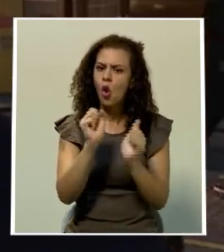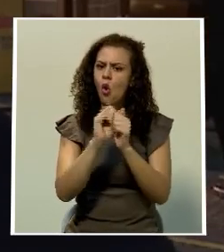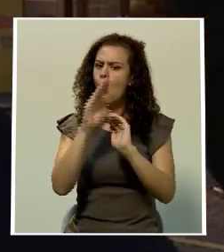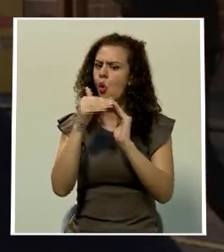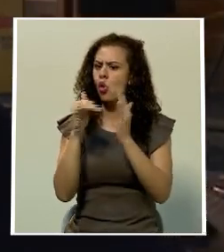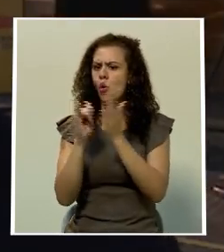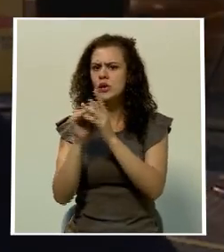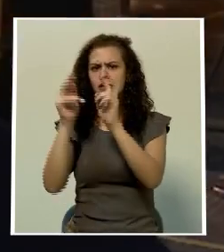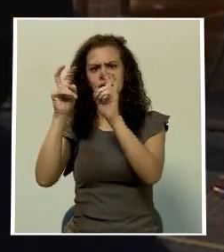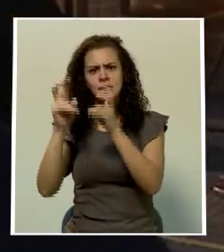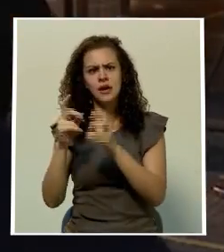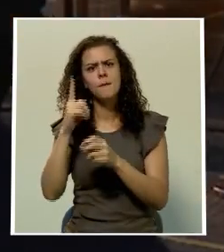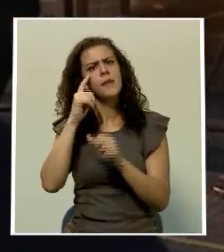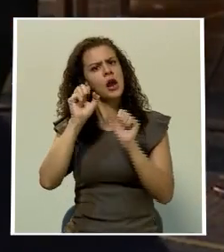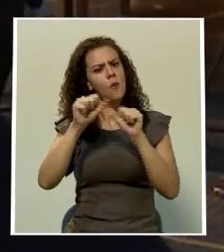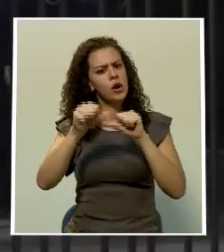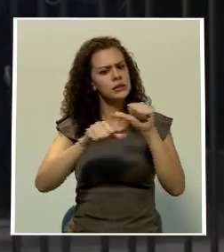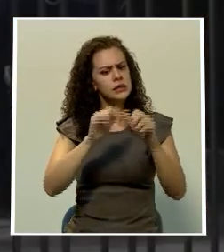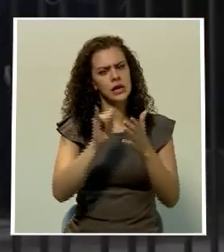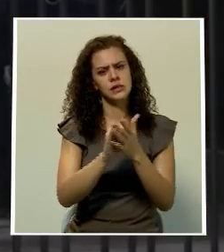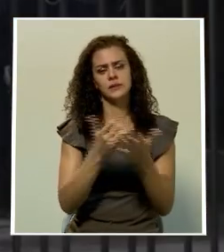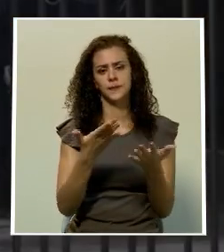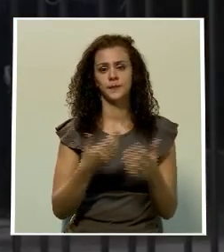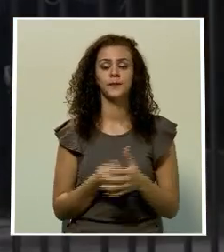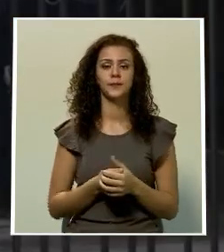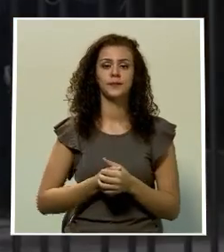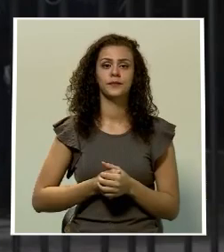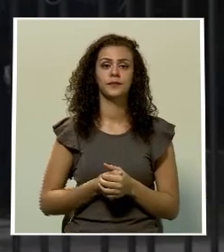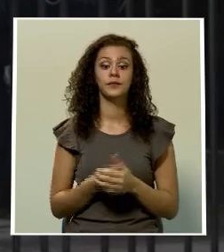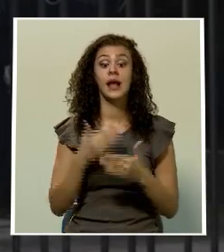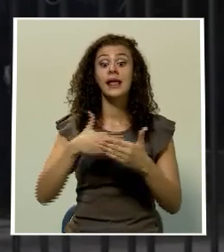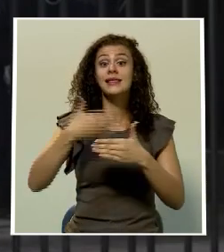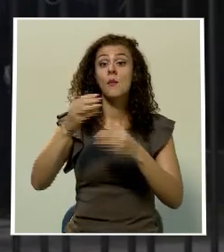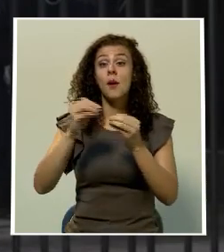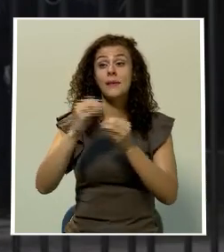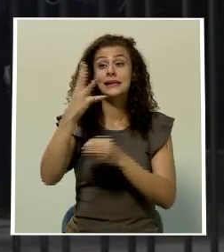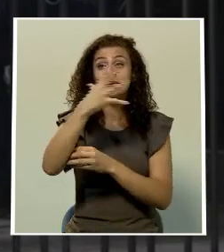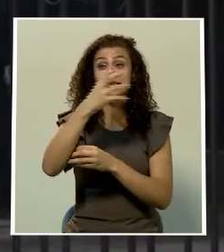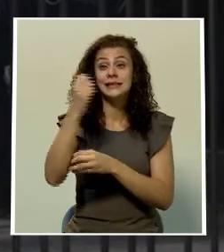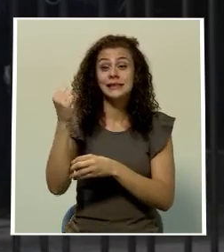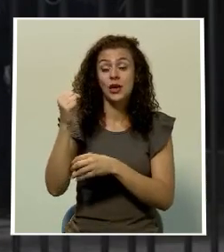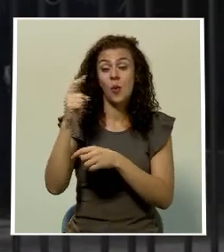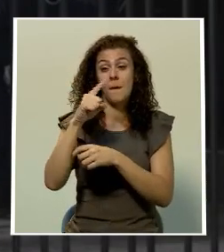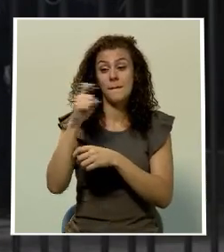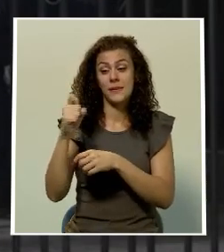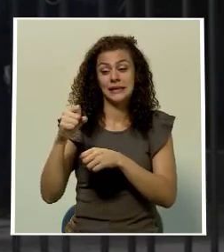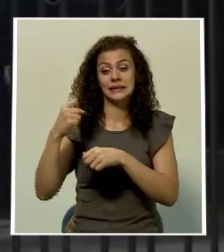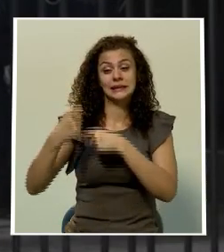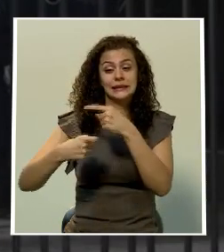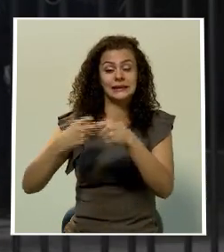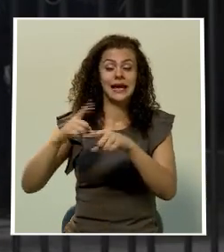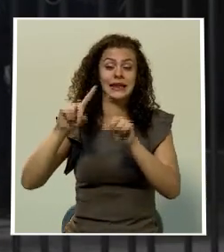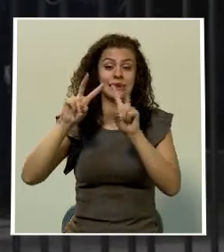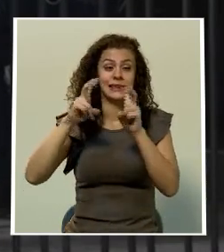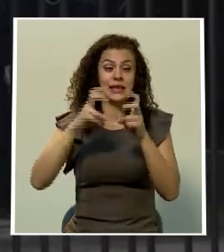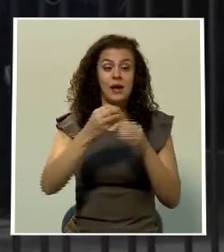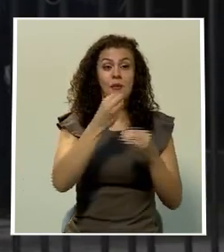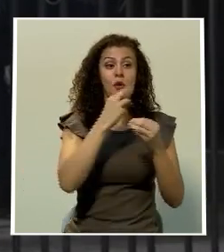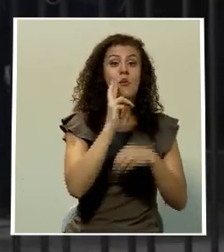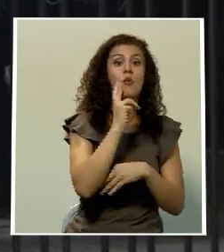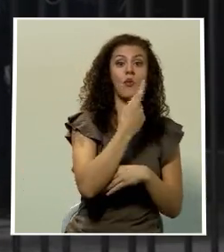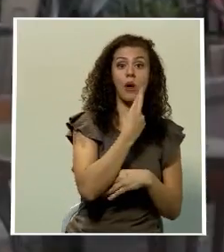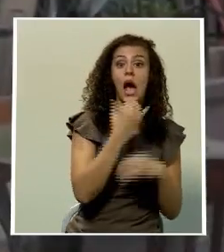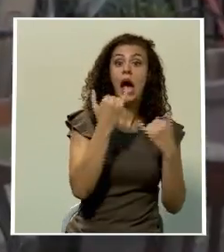con todo este tema para que podamos seguir así. Luego de más de 5 meses duros para el sector gastronómico, por ahora